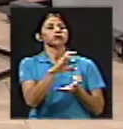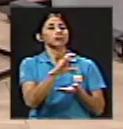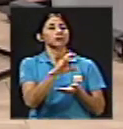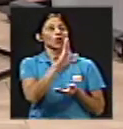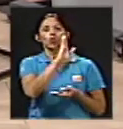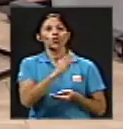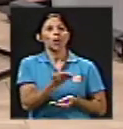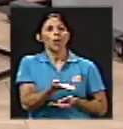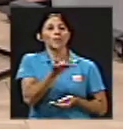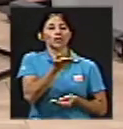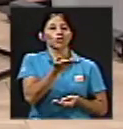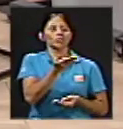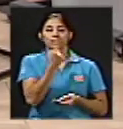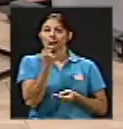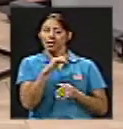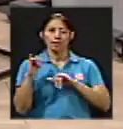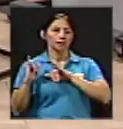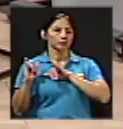Entonces, es así.